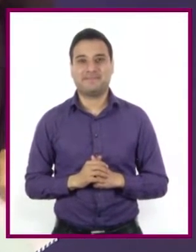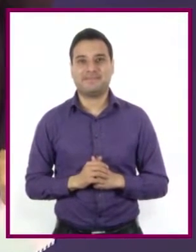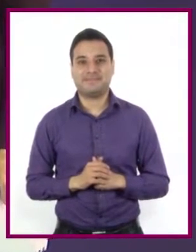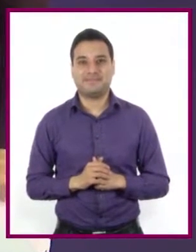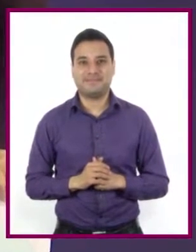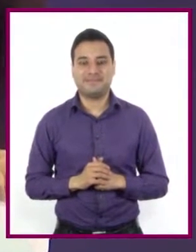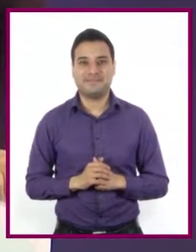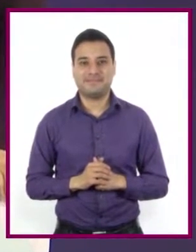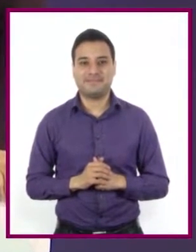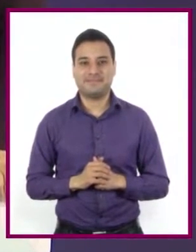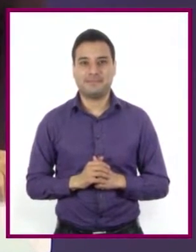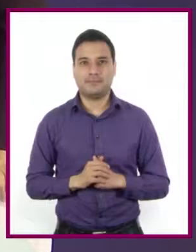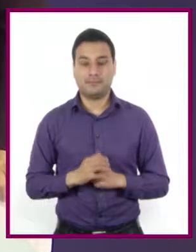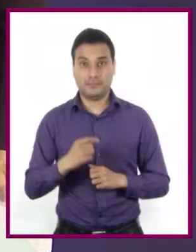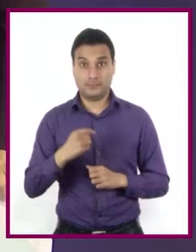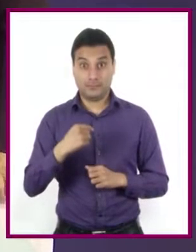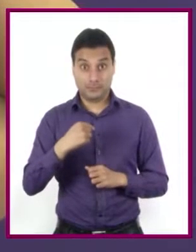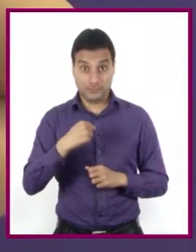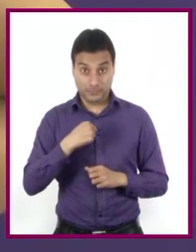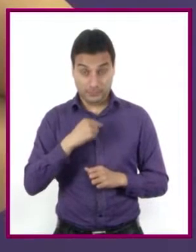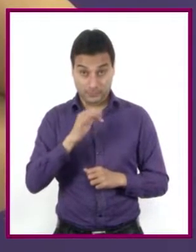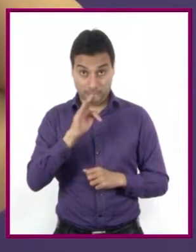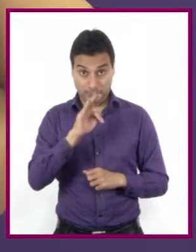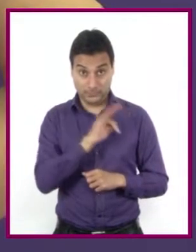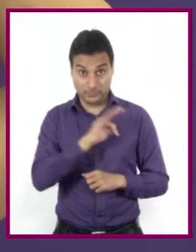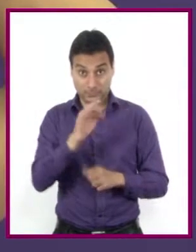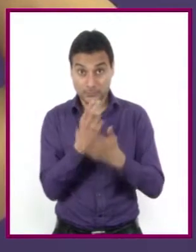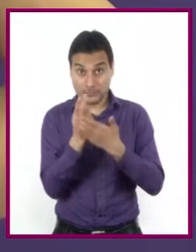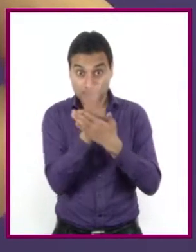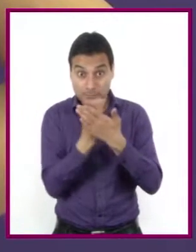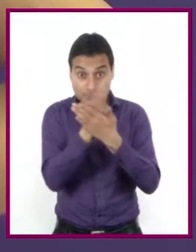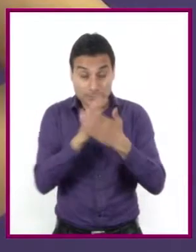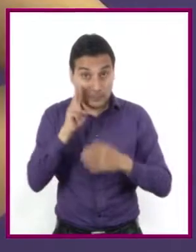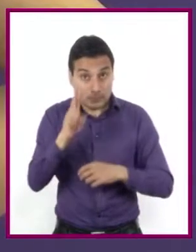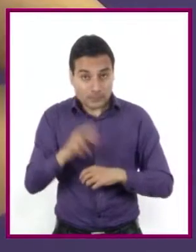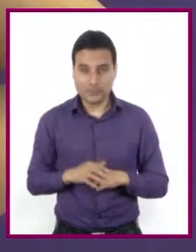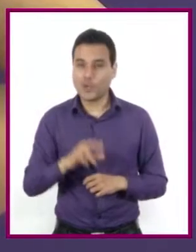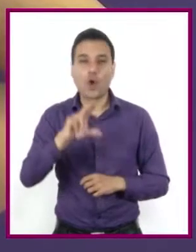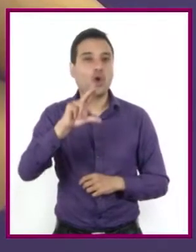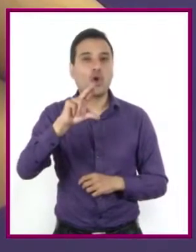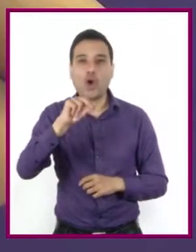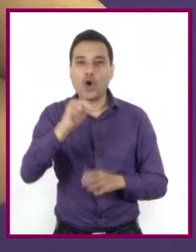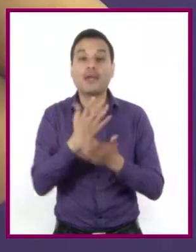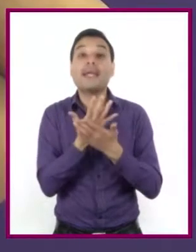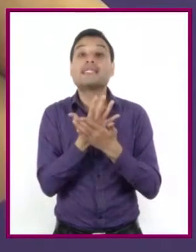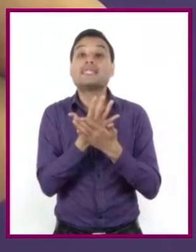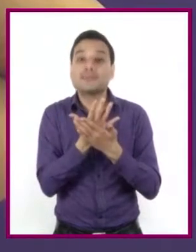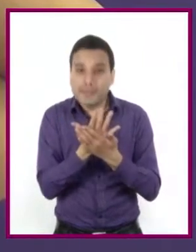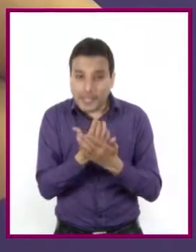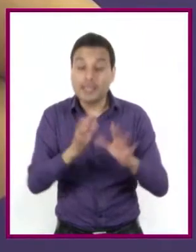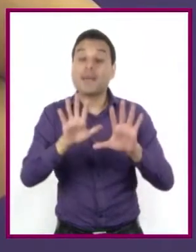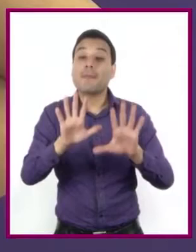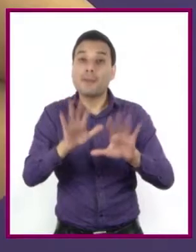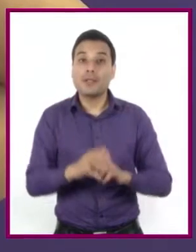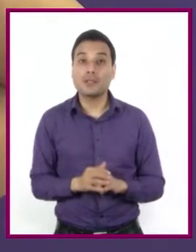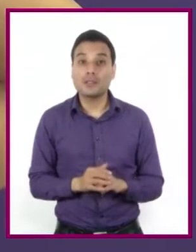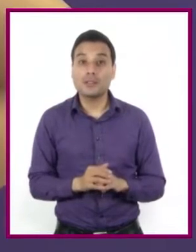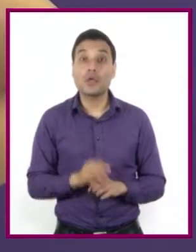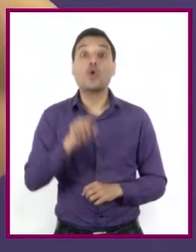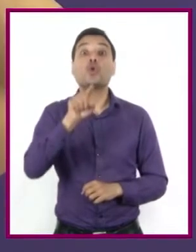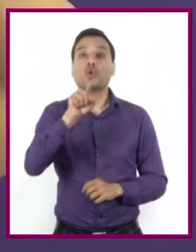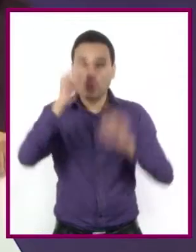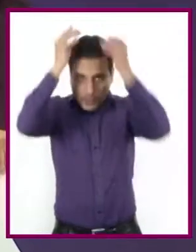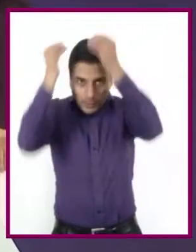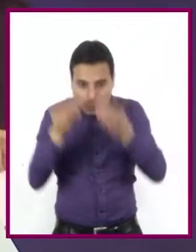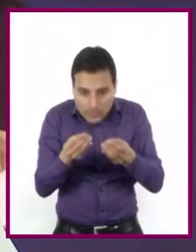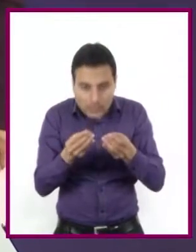¿Y puedo ver lo que voy dibujando? Detente, que no te gane la curiosidad. No es válido bajar el